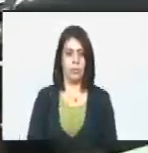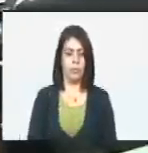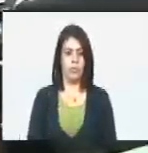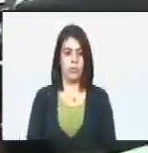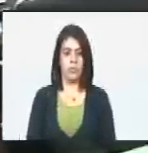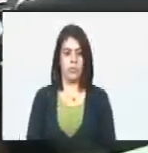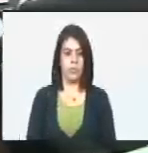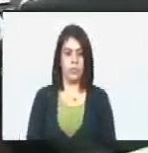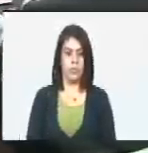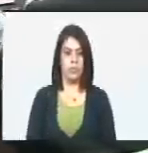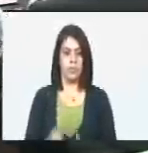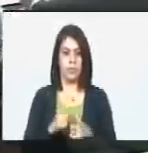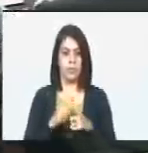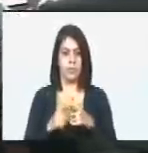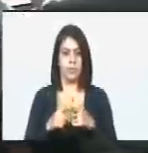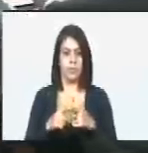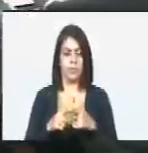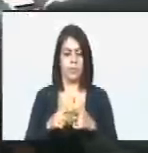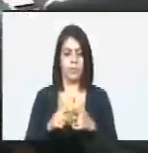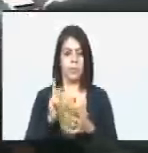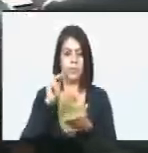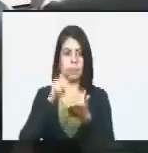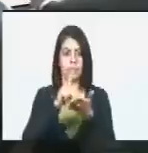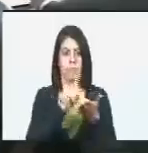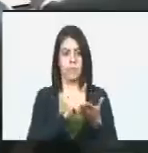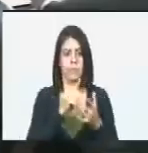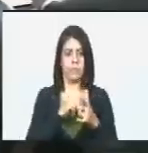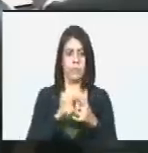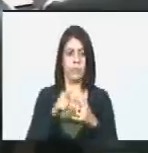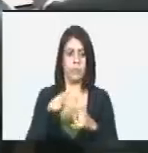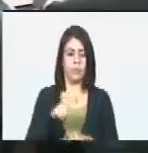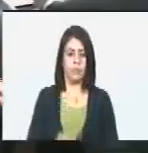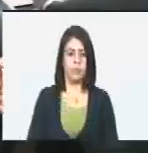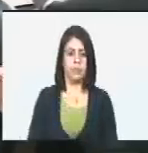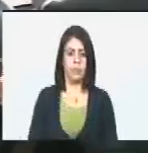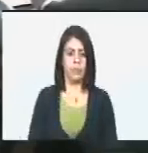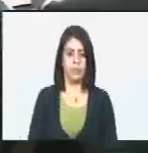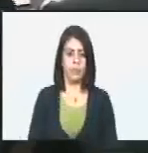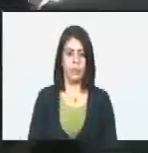eso fue postulada como